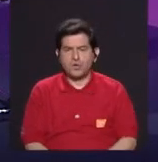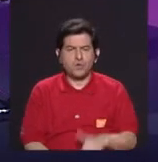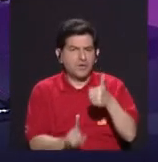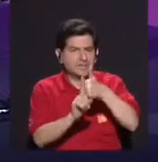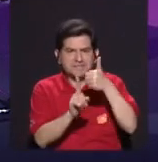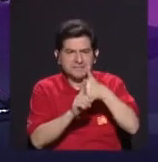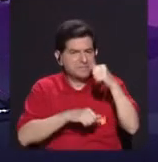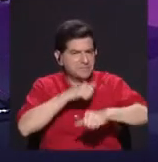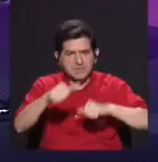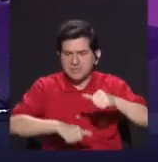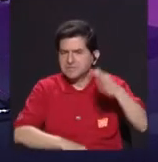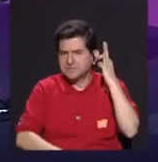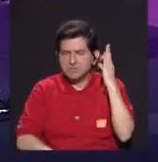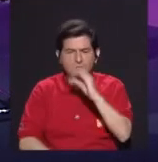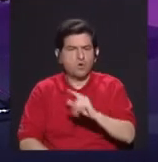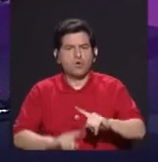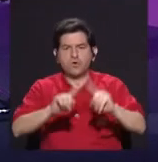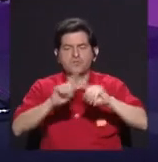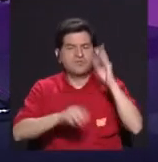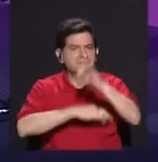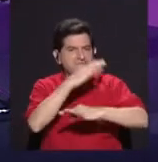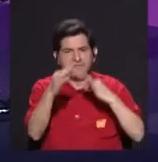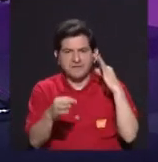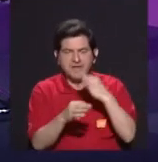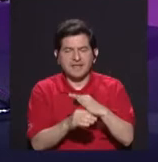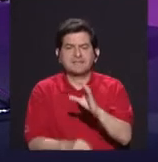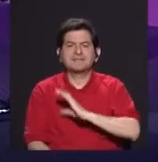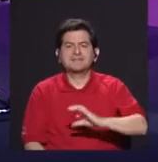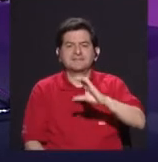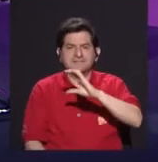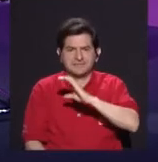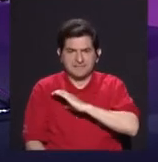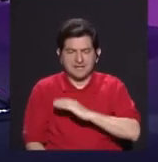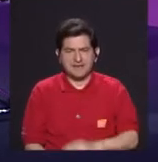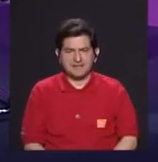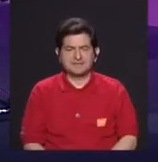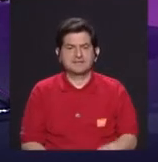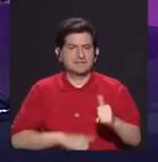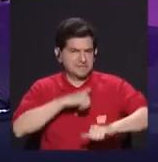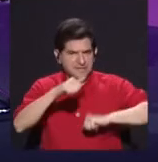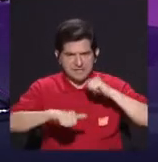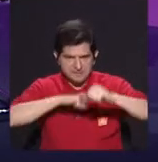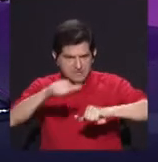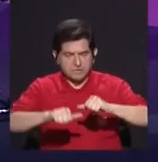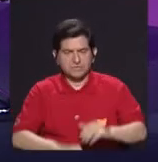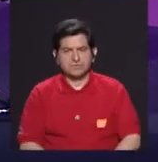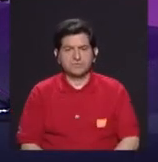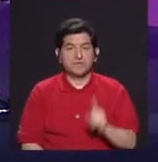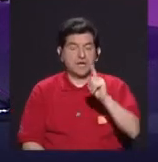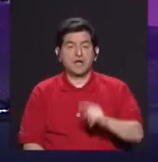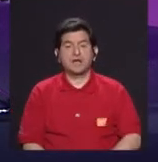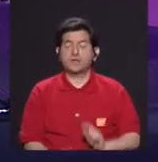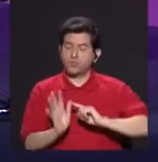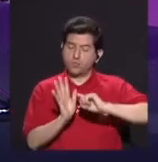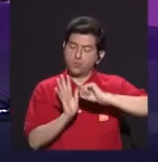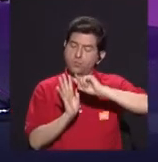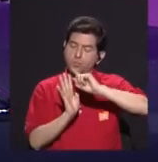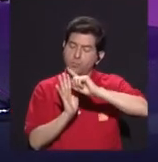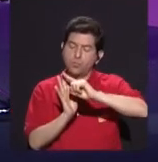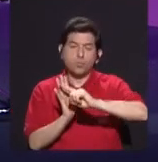feminismo o incluso los diferentes tipos de vertientes de lucha hay uno hay un espectro o un